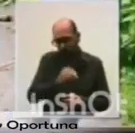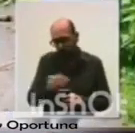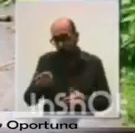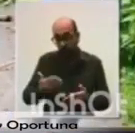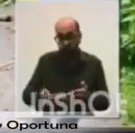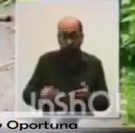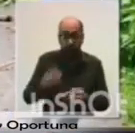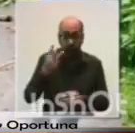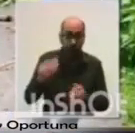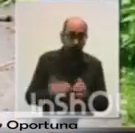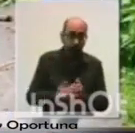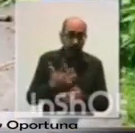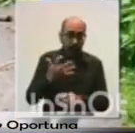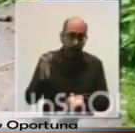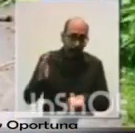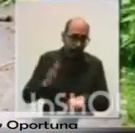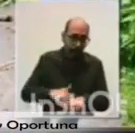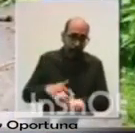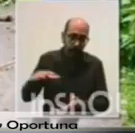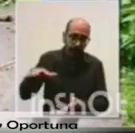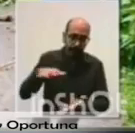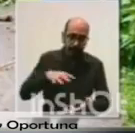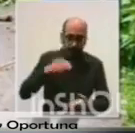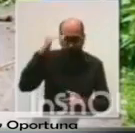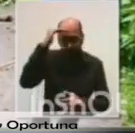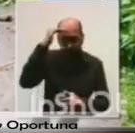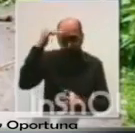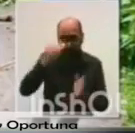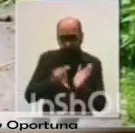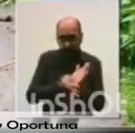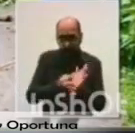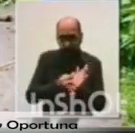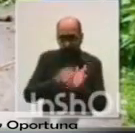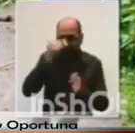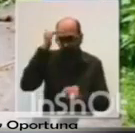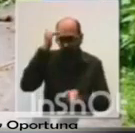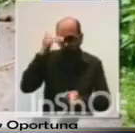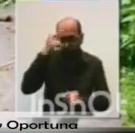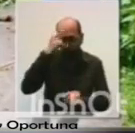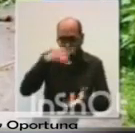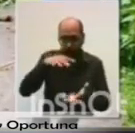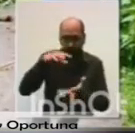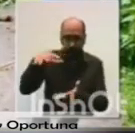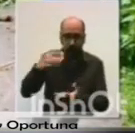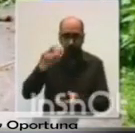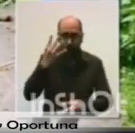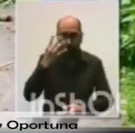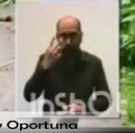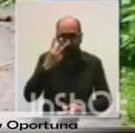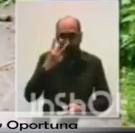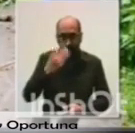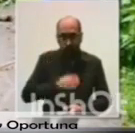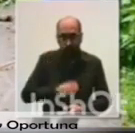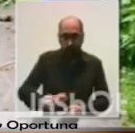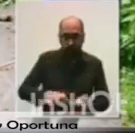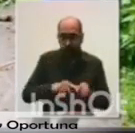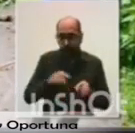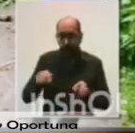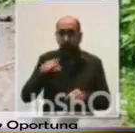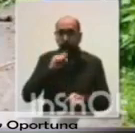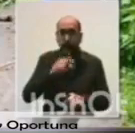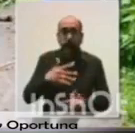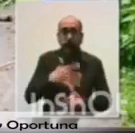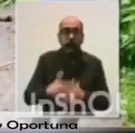llegaron 3,500 más que se van a entregar a estos cuatro municipios, así como el retiro de 15,000